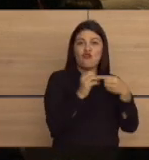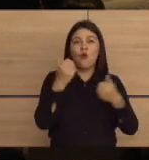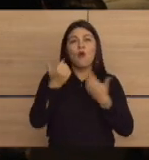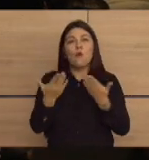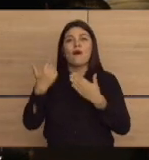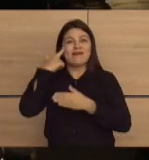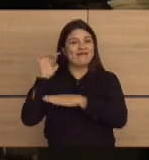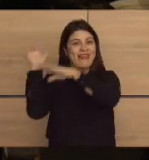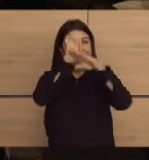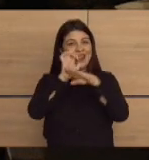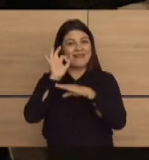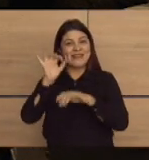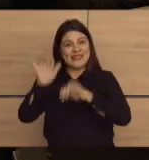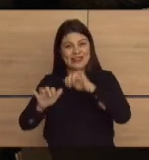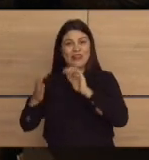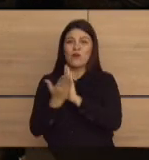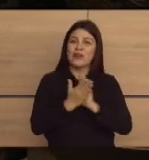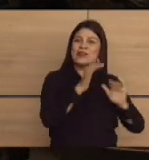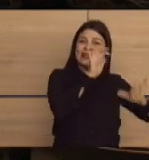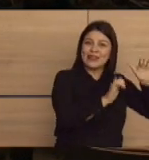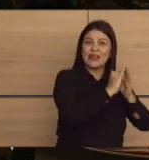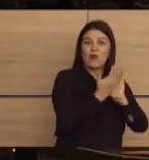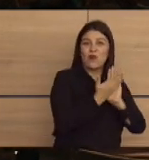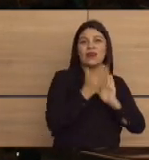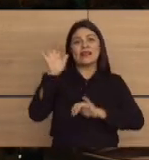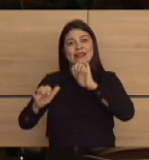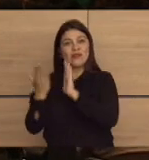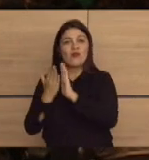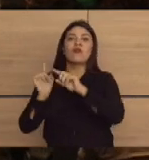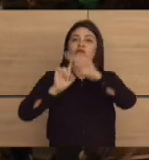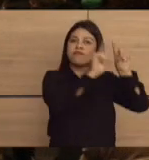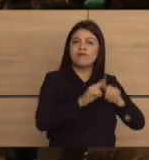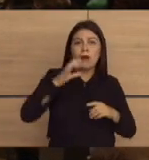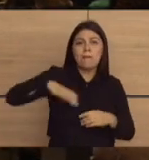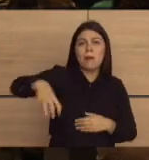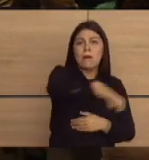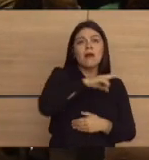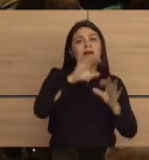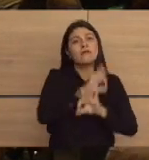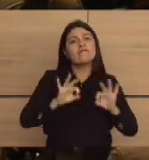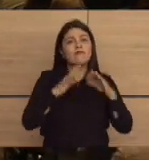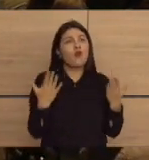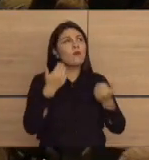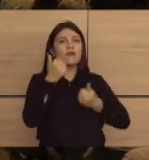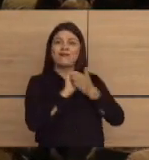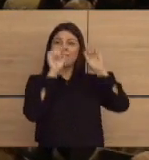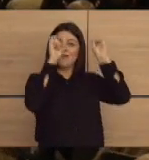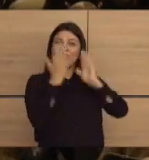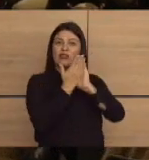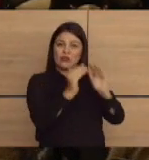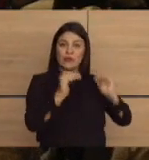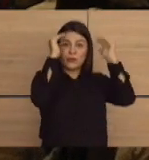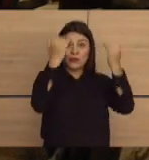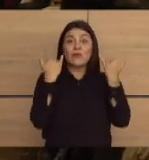territoriales certificadas y en varias regiones en las que se sumó la mirada desde la educación superior. Y hoy,